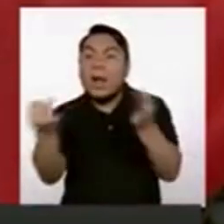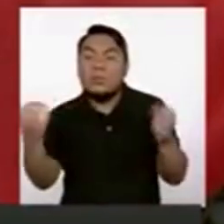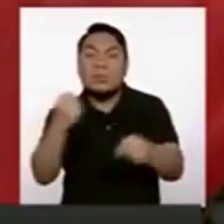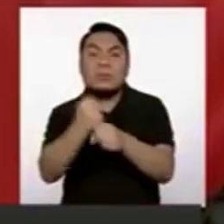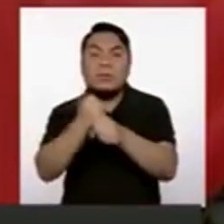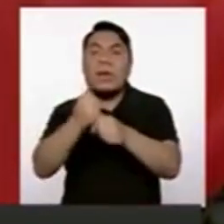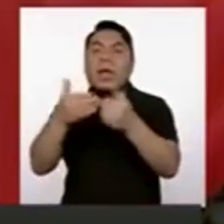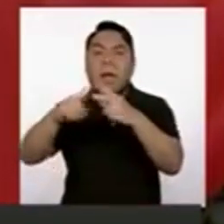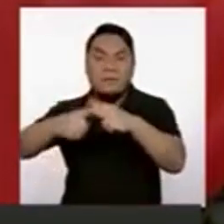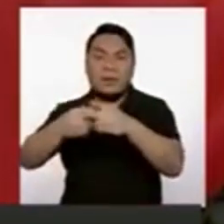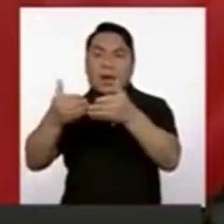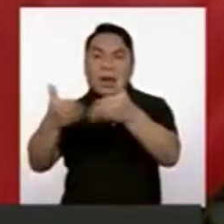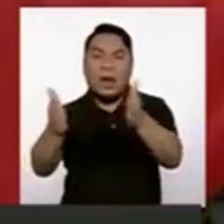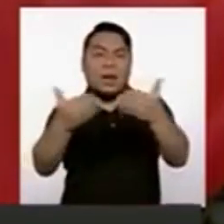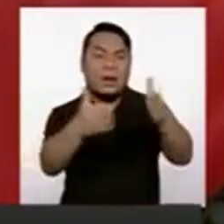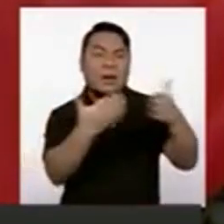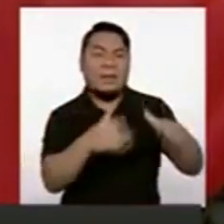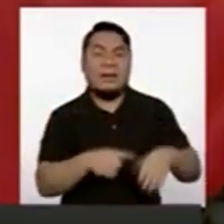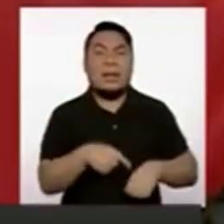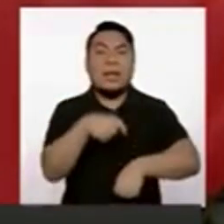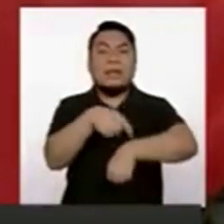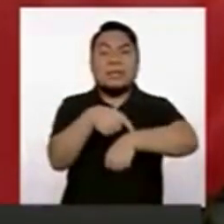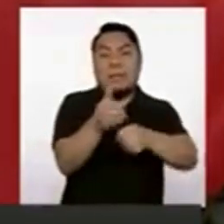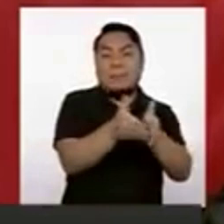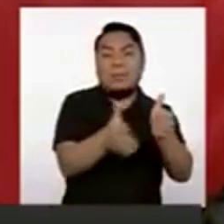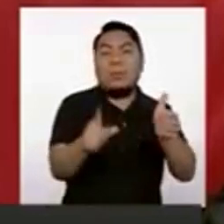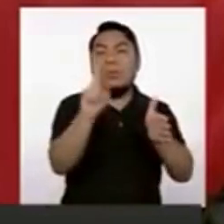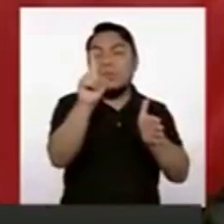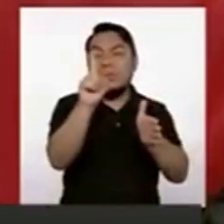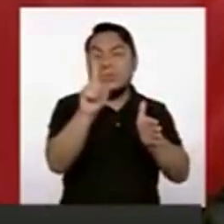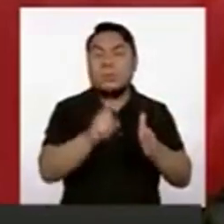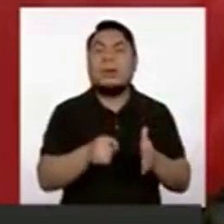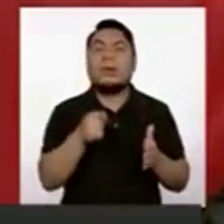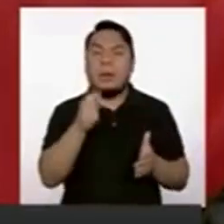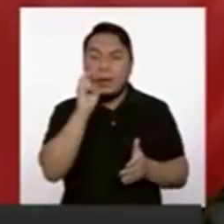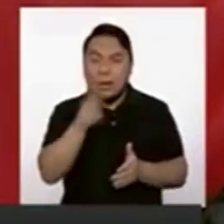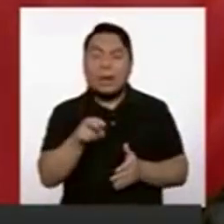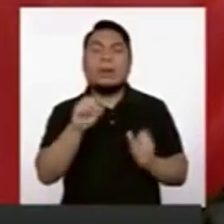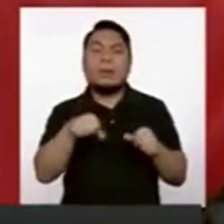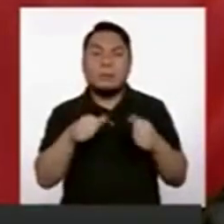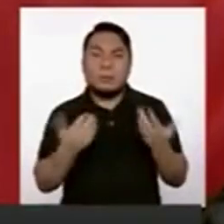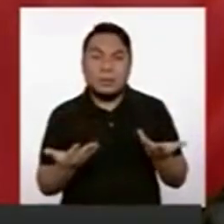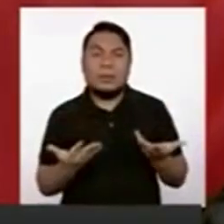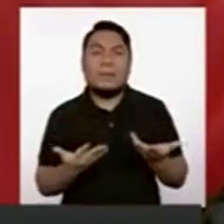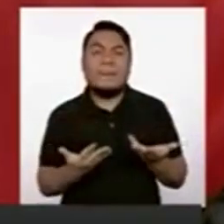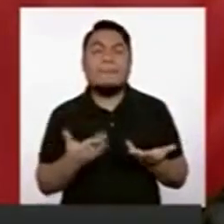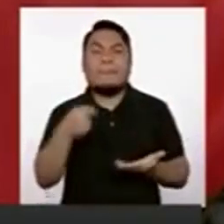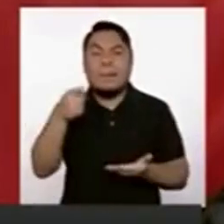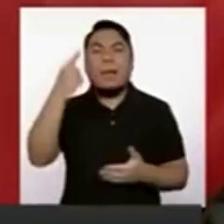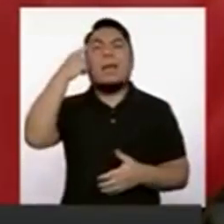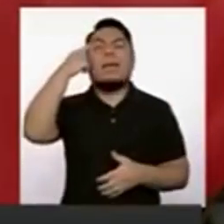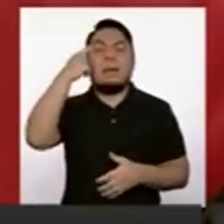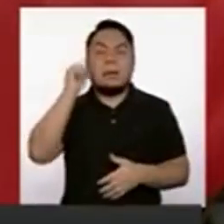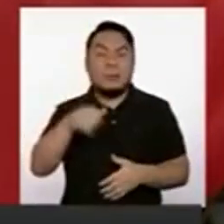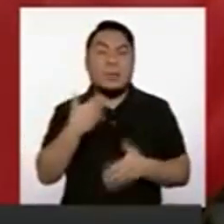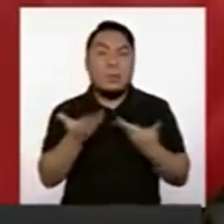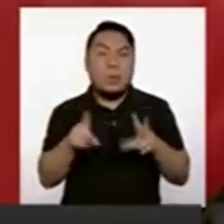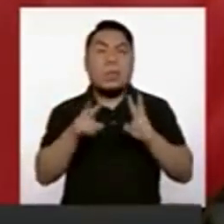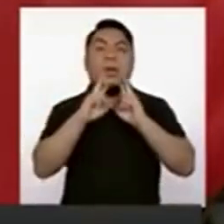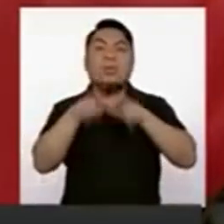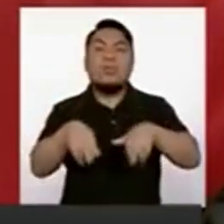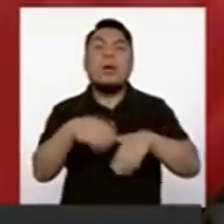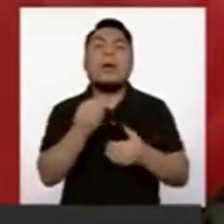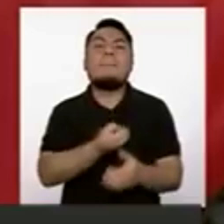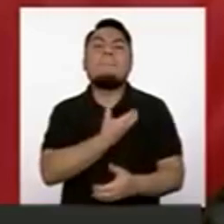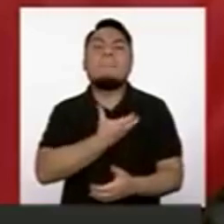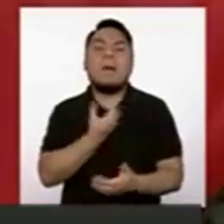actividades económicas en la fase 1, que se nota claramente, y van a darse cuenta cuando salgan los resultados